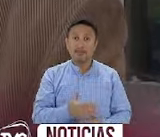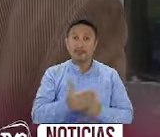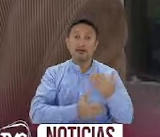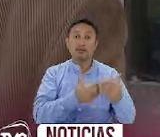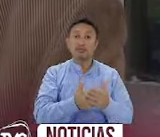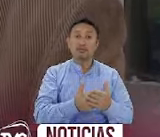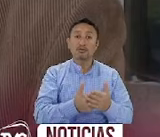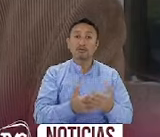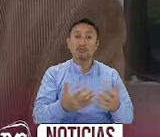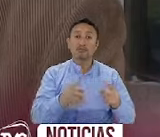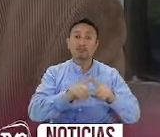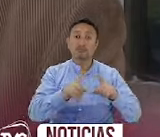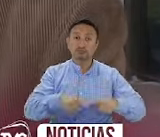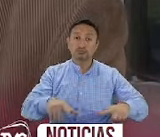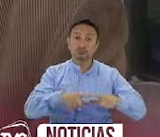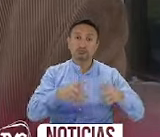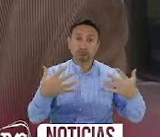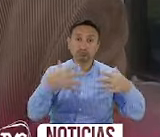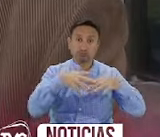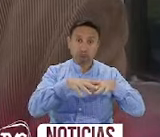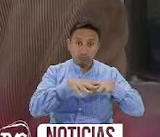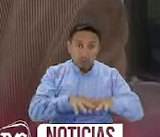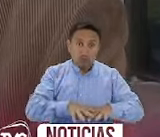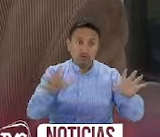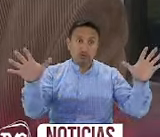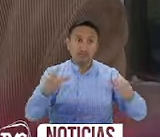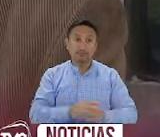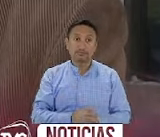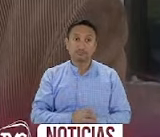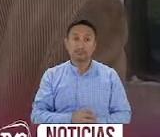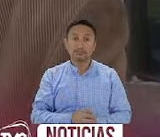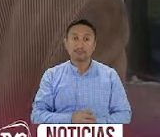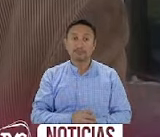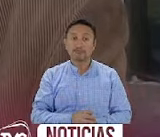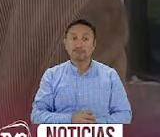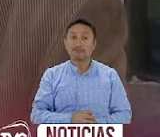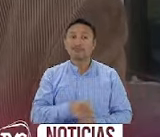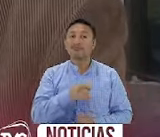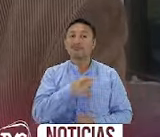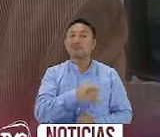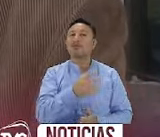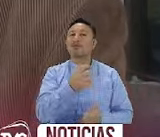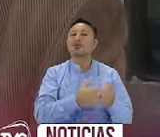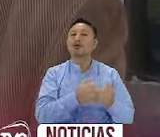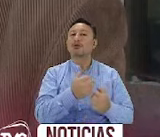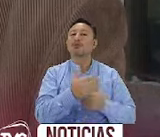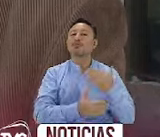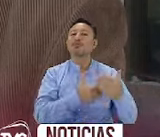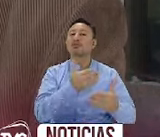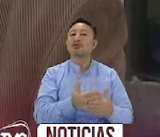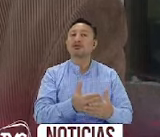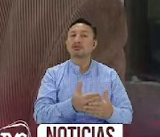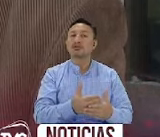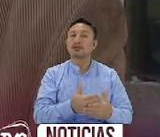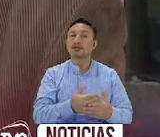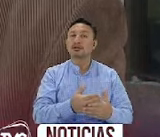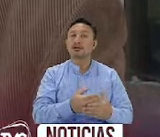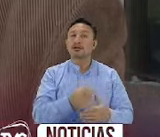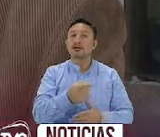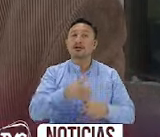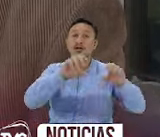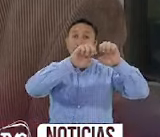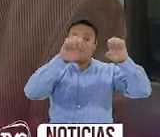diferentes puntos. Pero justamente ahí también radica en estos procesos observar las compañías que realmente